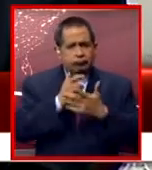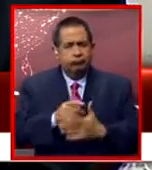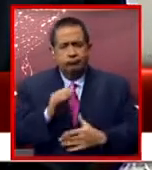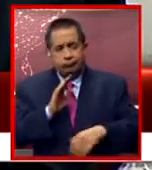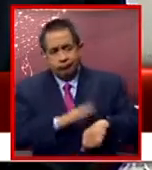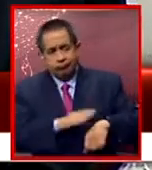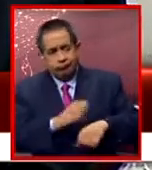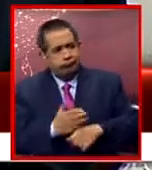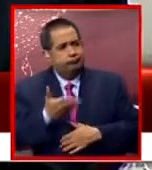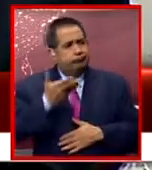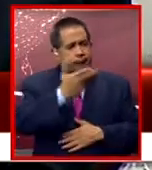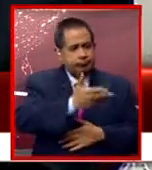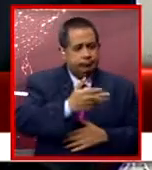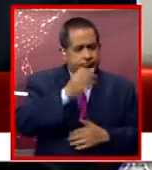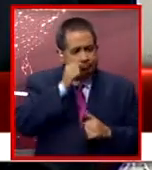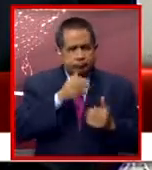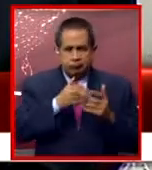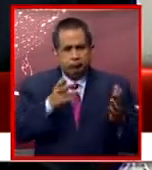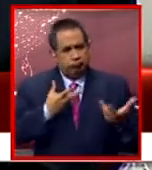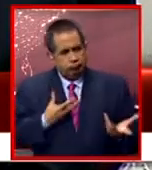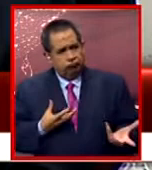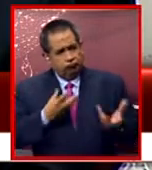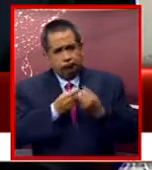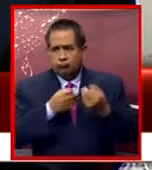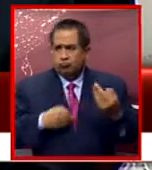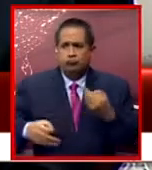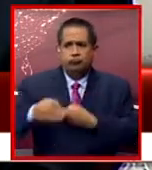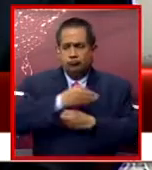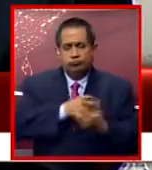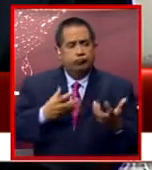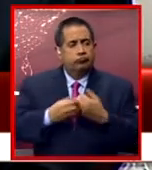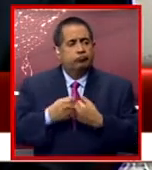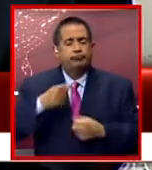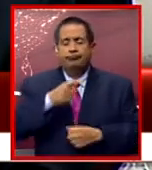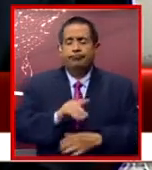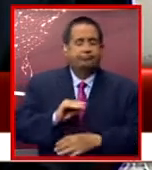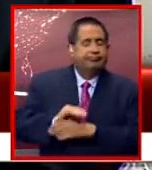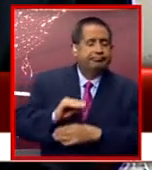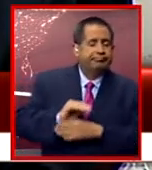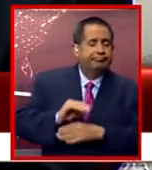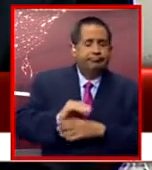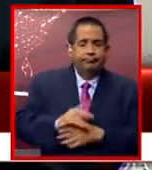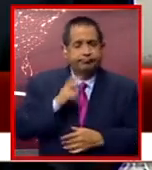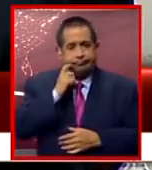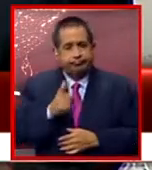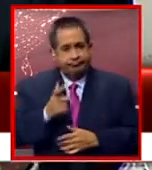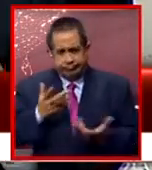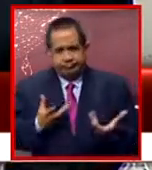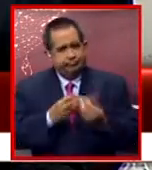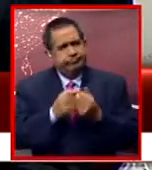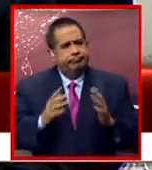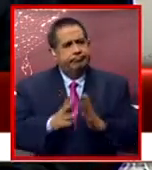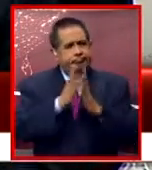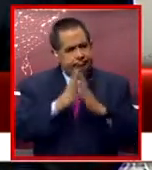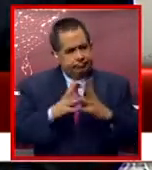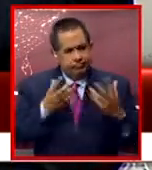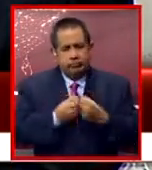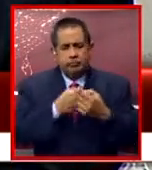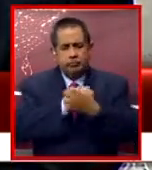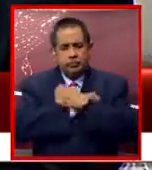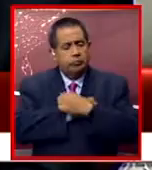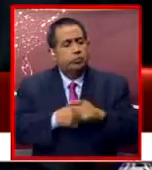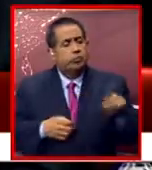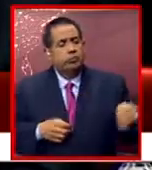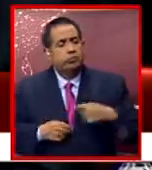pedían también una apertura para que todos los sectores de la sociedad pudieran participar en el tema educativo,